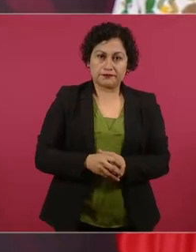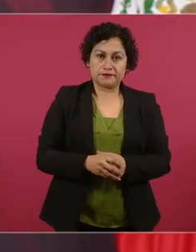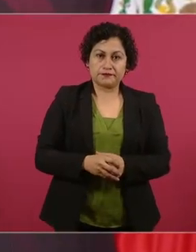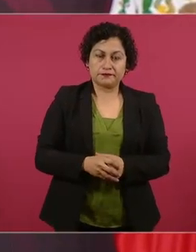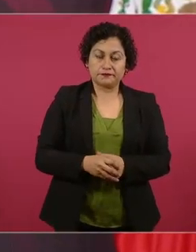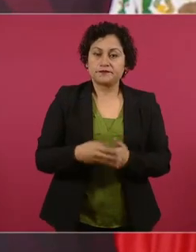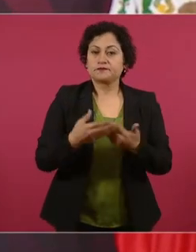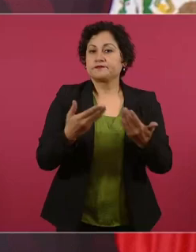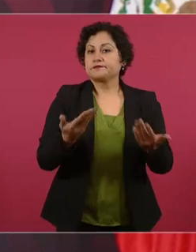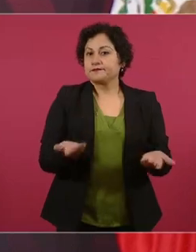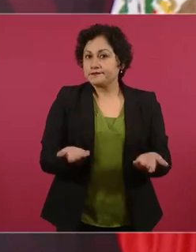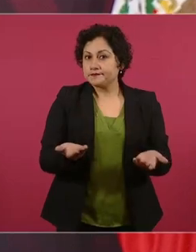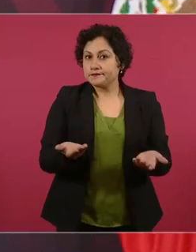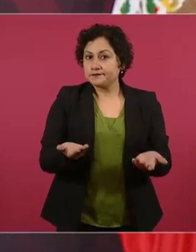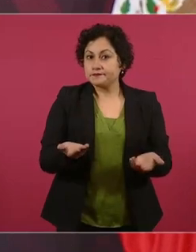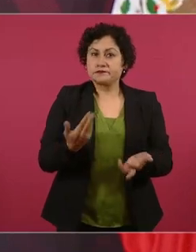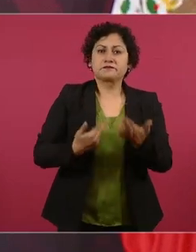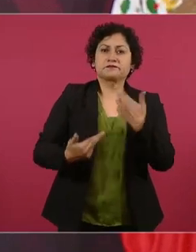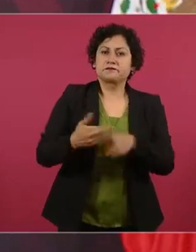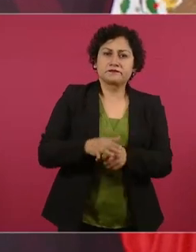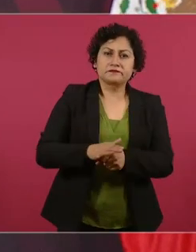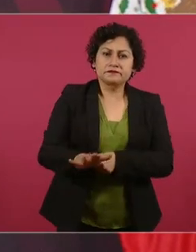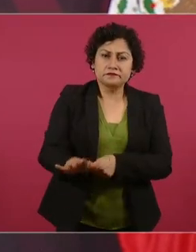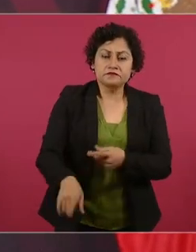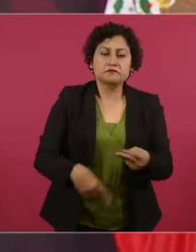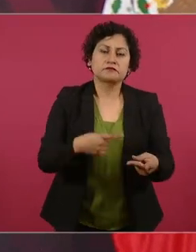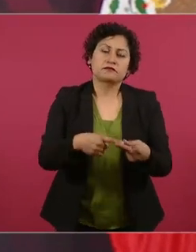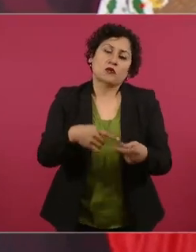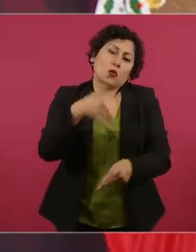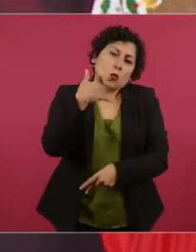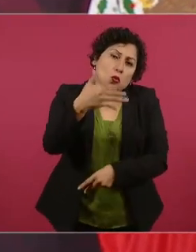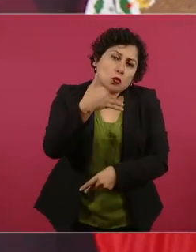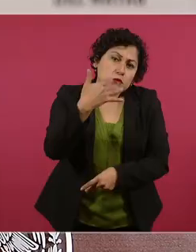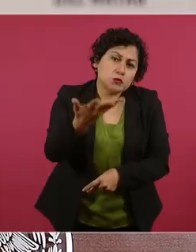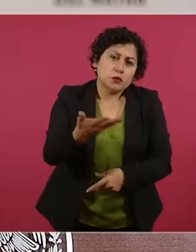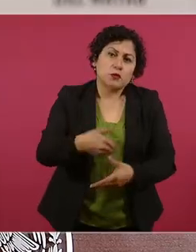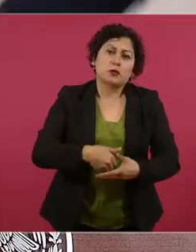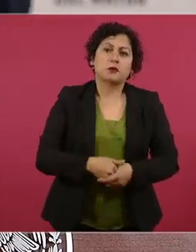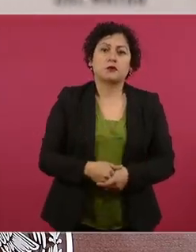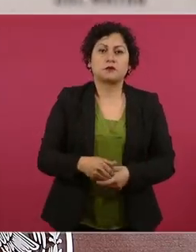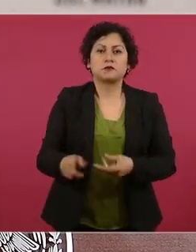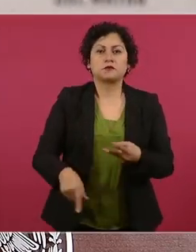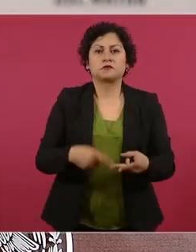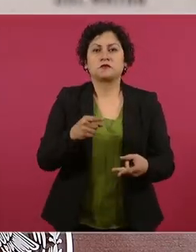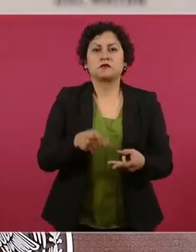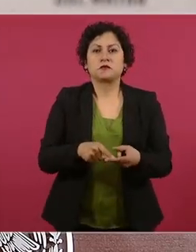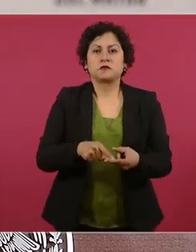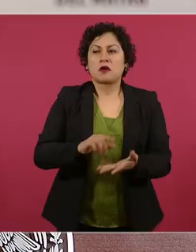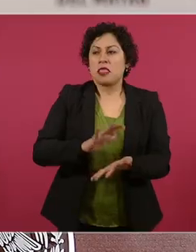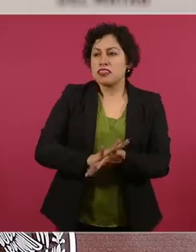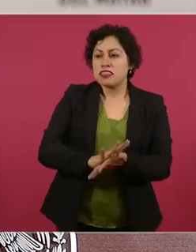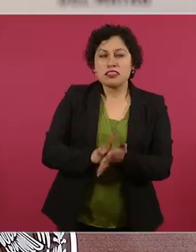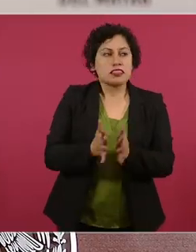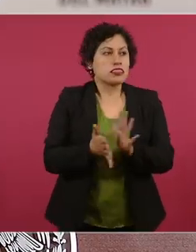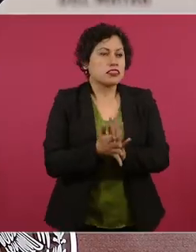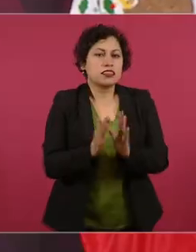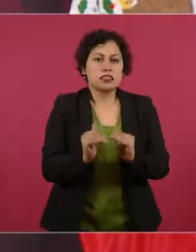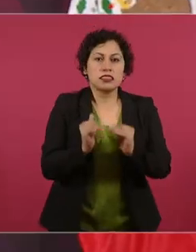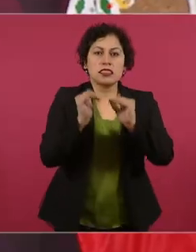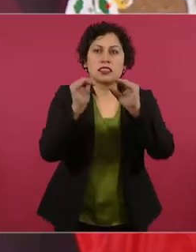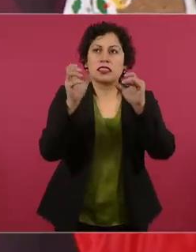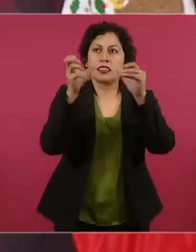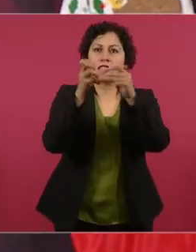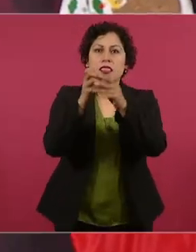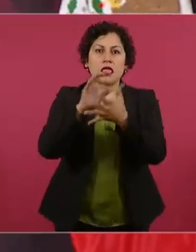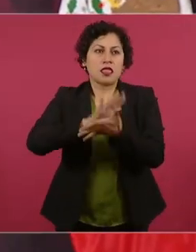¿Sí? ¿Qué regresa? La corrupción, los enjuagues, ¿no? Arriba.